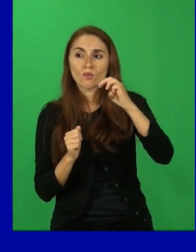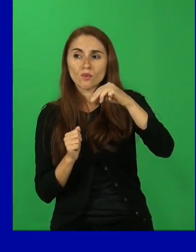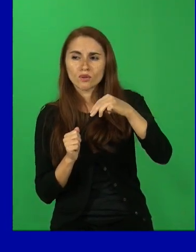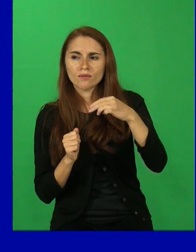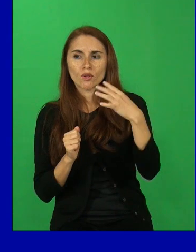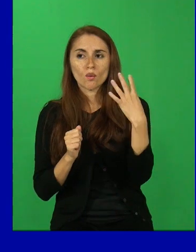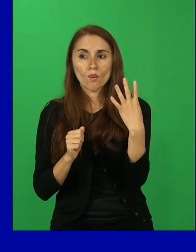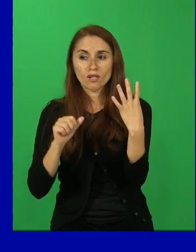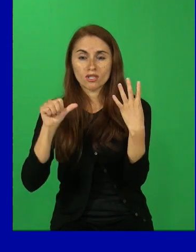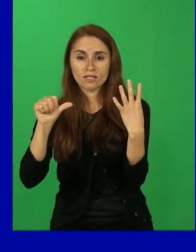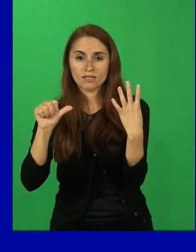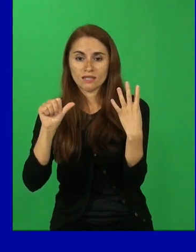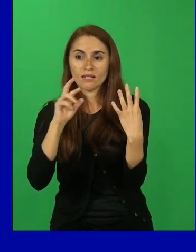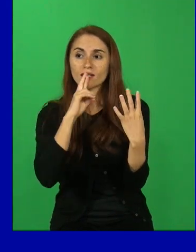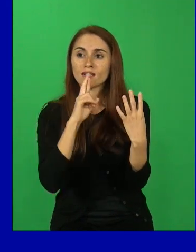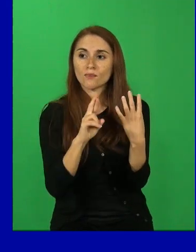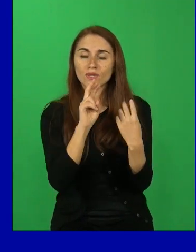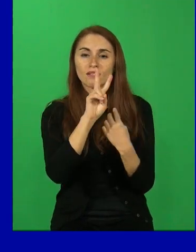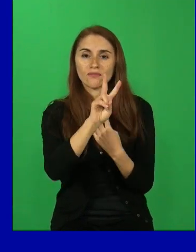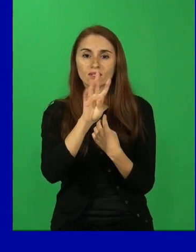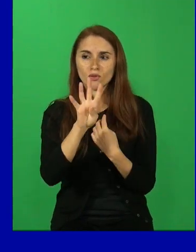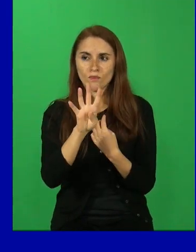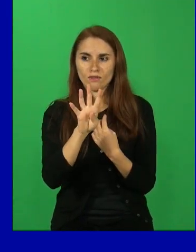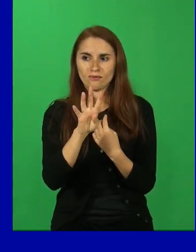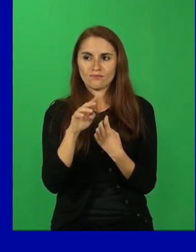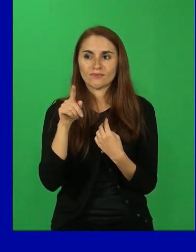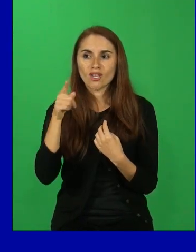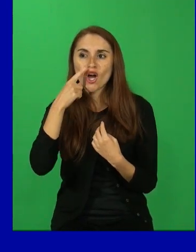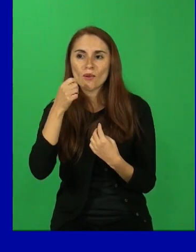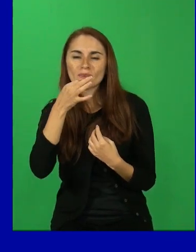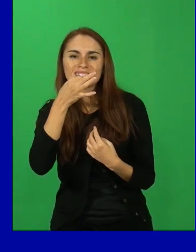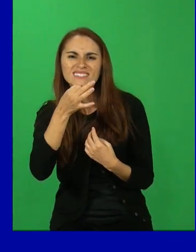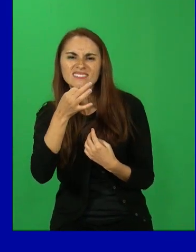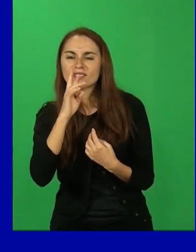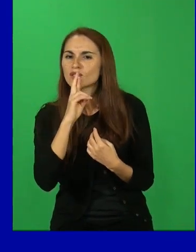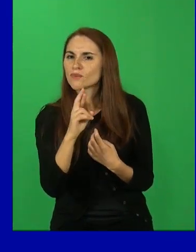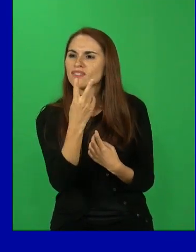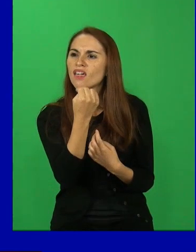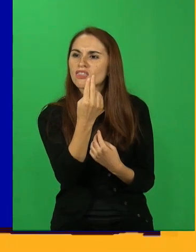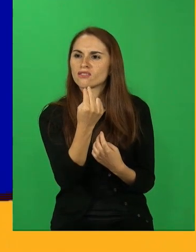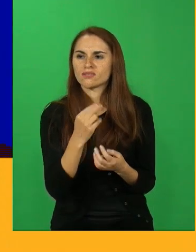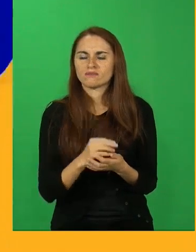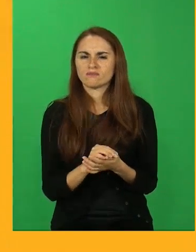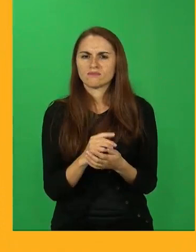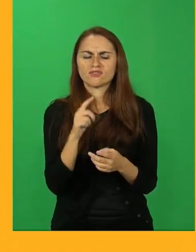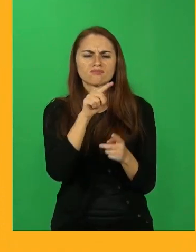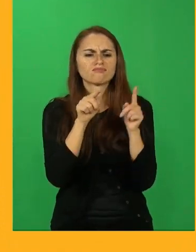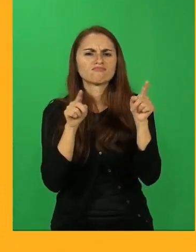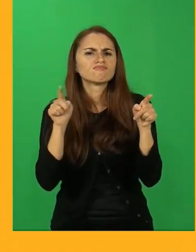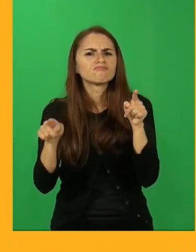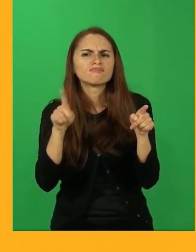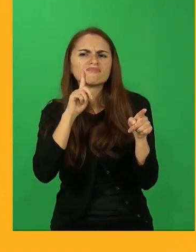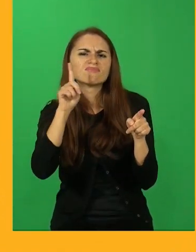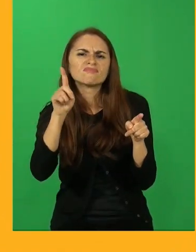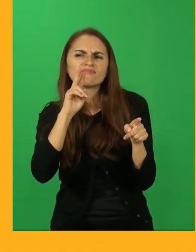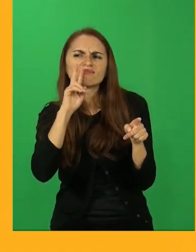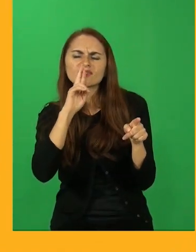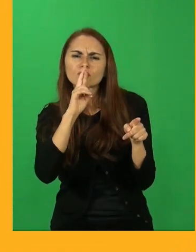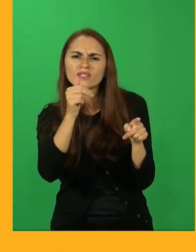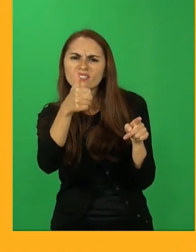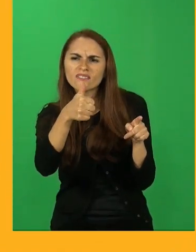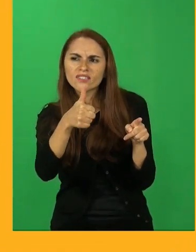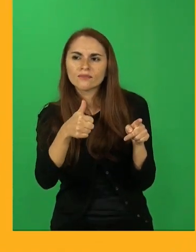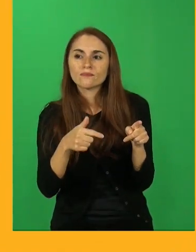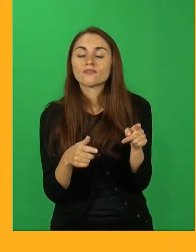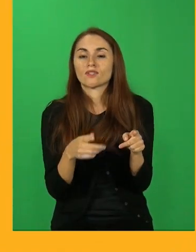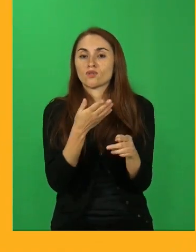Y Pedro dice que es 12. ¿Cuál de los dos tiene la razón? Para resolver este tipo de preguntas, tú lo que tienes que hacer